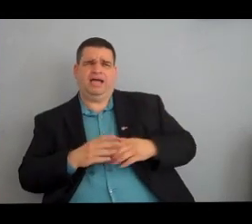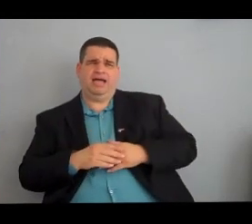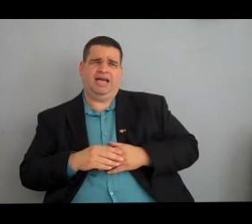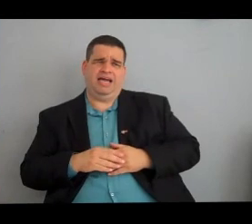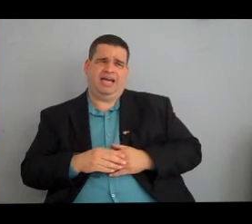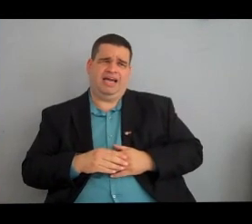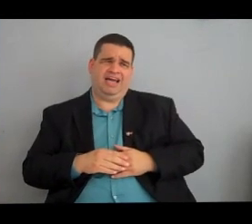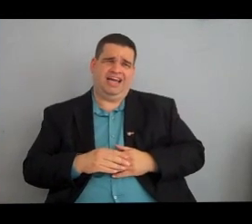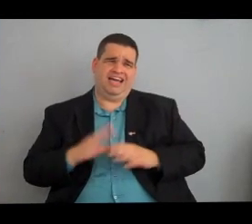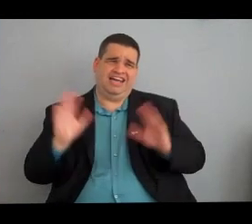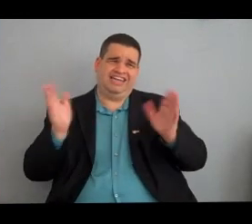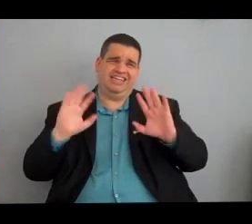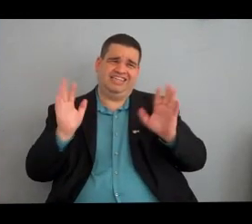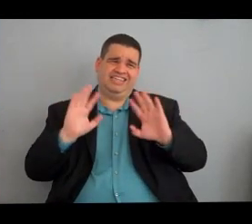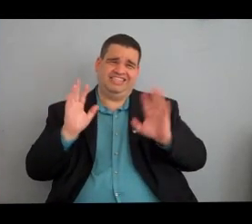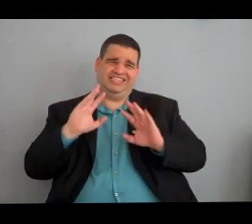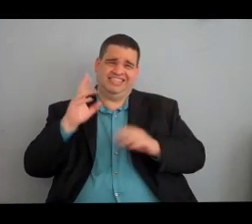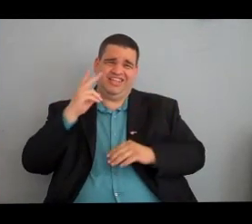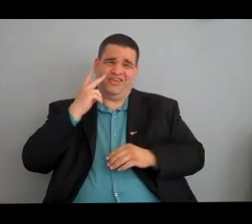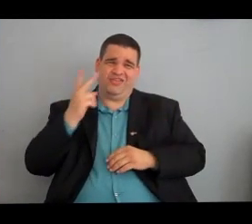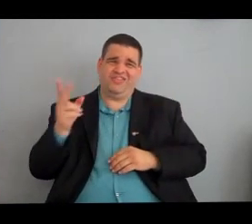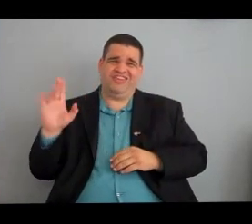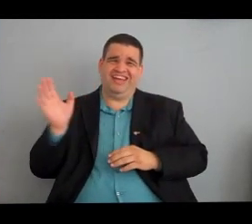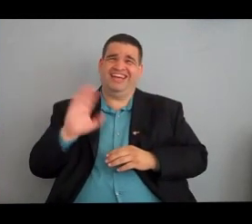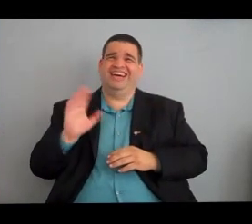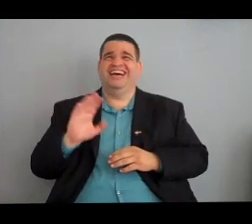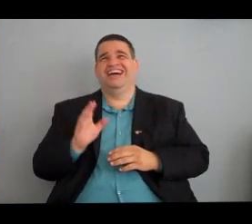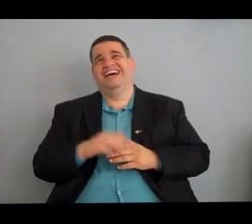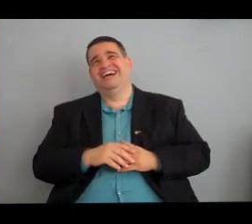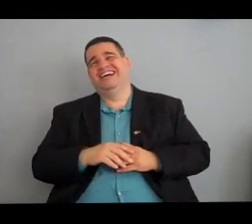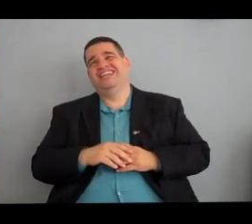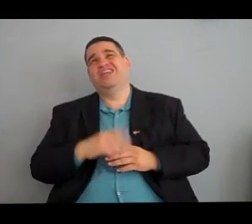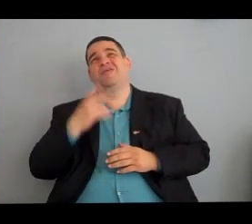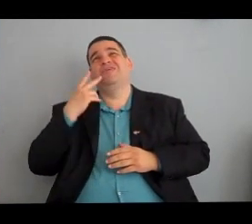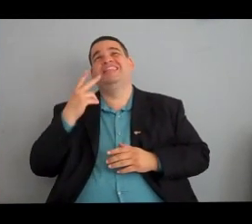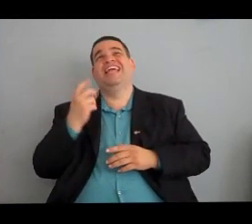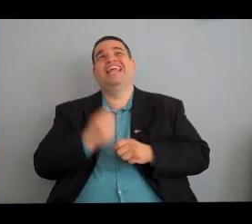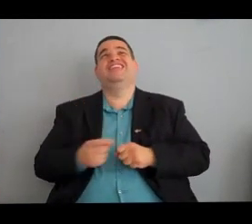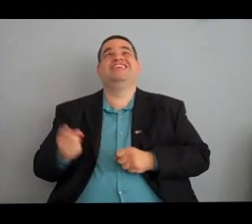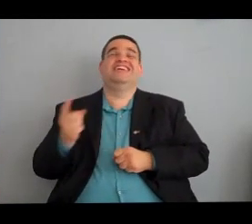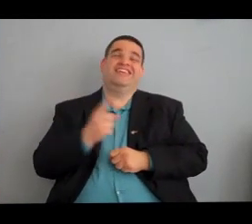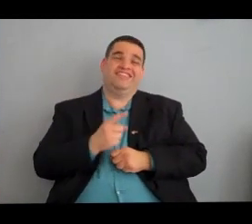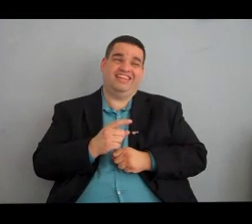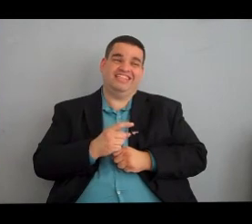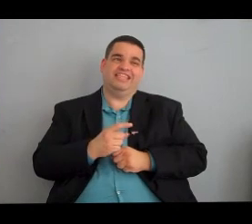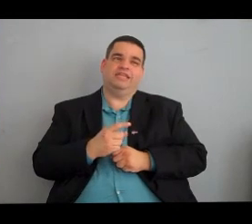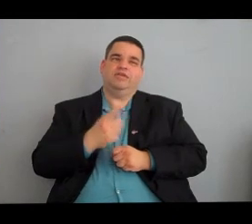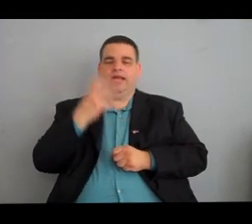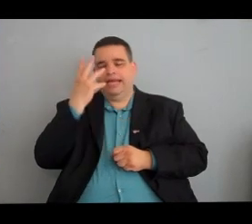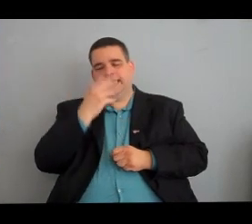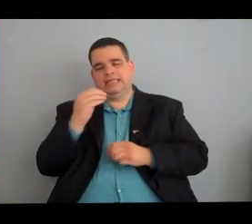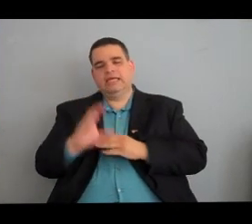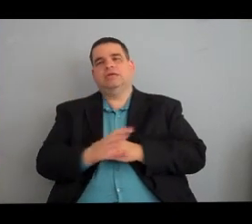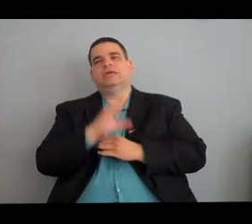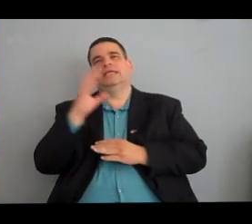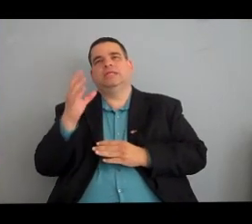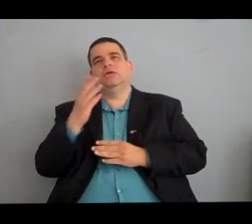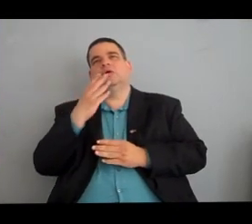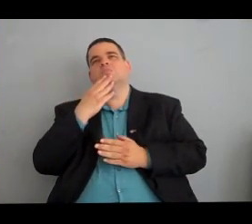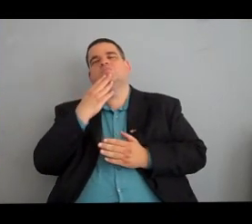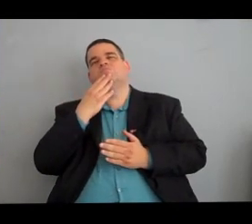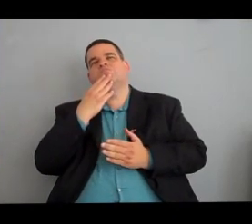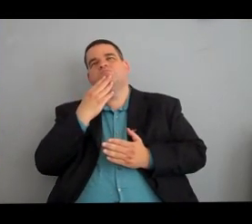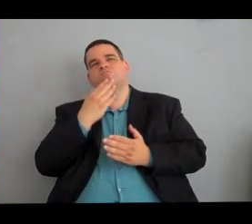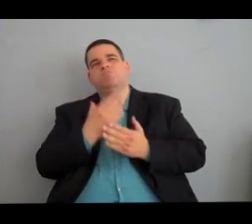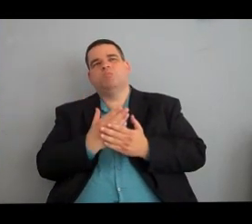Sí, no. Sí que ya, que nos fuimos, que nos fuimos. Que nos fuimos, nos despedimos hasta el próximo año. Gracias y, bueno, pasen una linda Navidad y un, de verdad, no